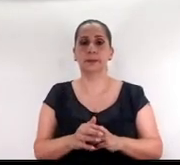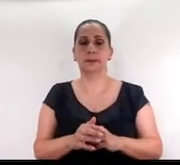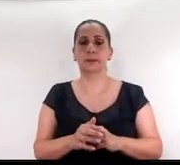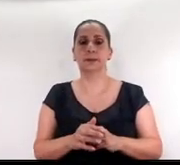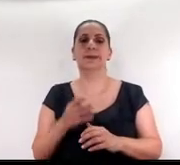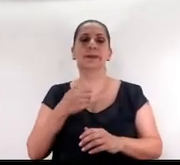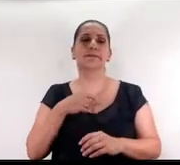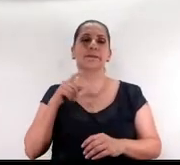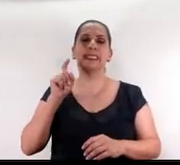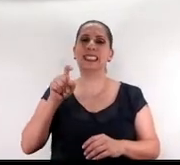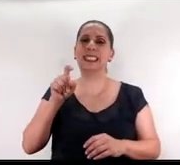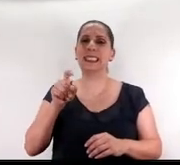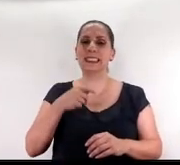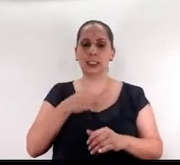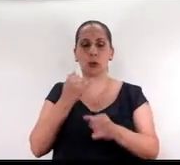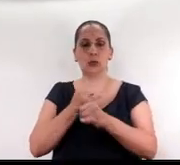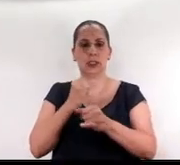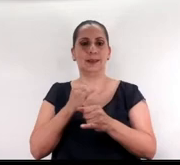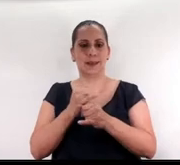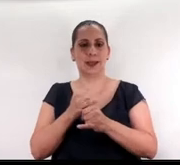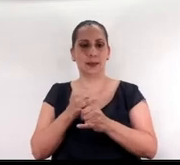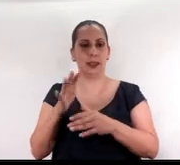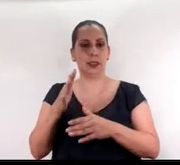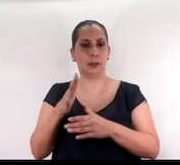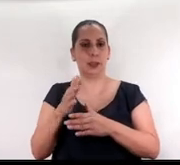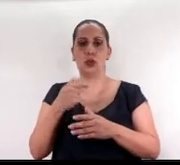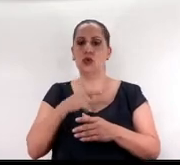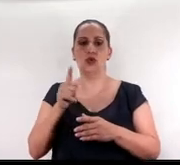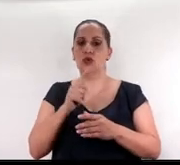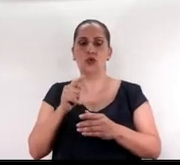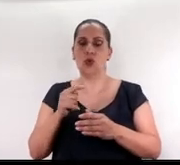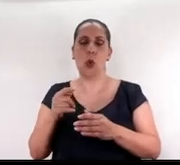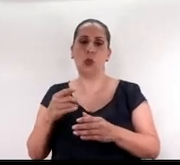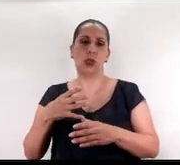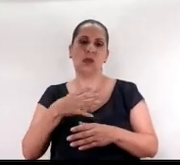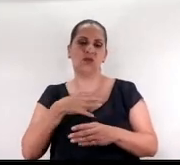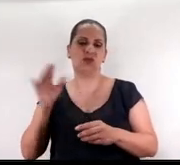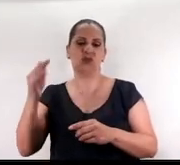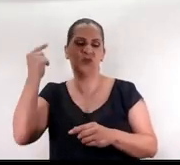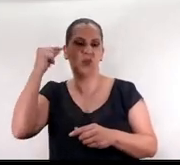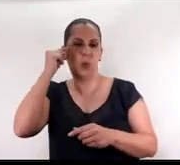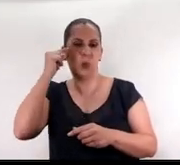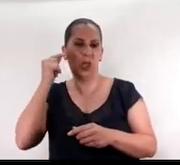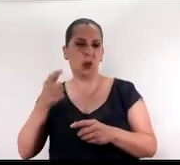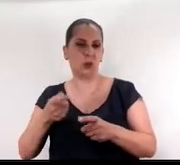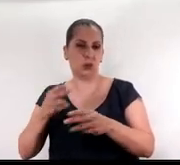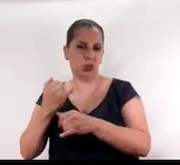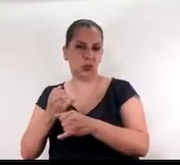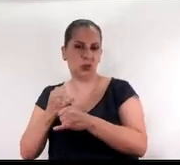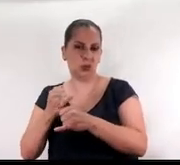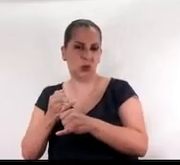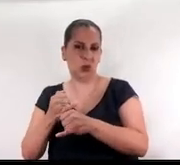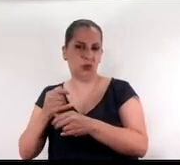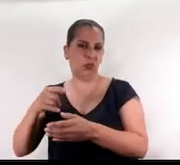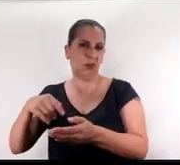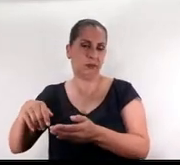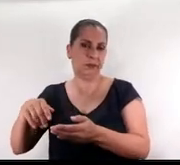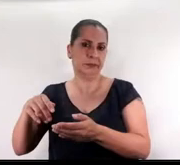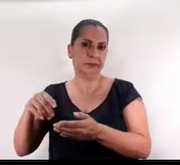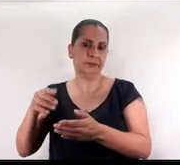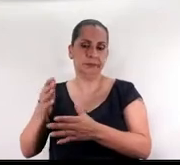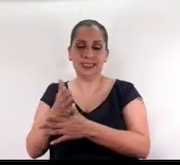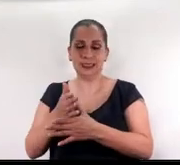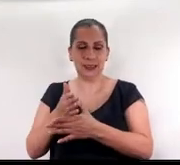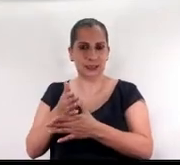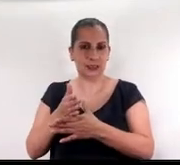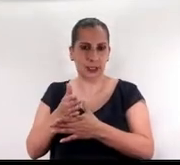digamos que se necesita una instancia intermedia, no una burocracia intermedia, sino una instancia intermedia